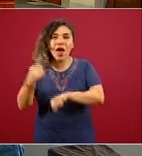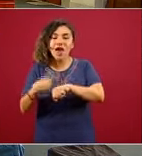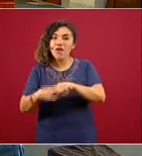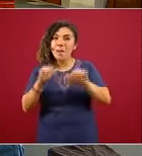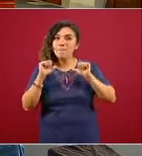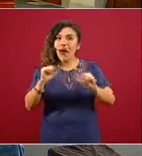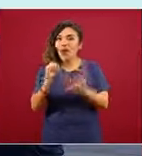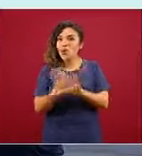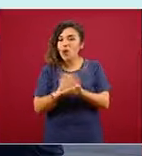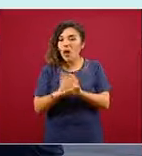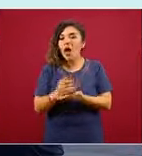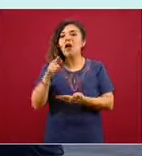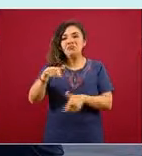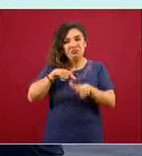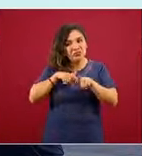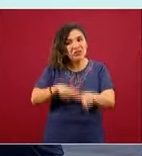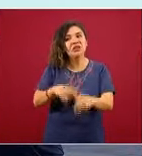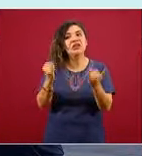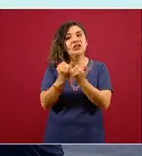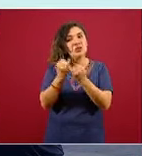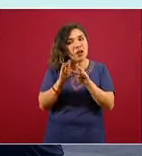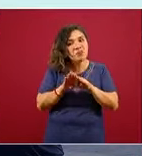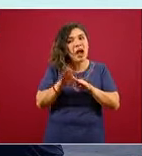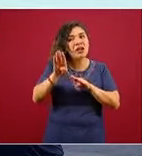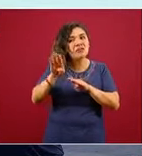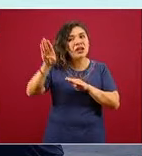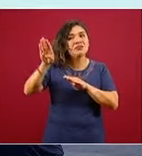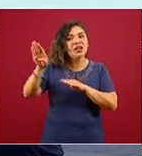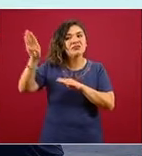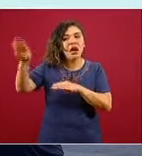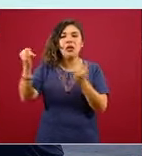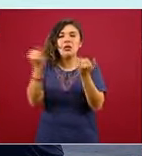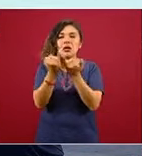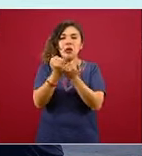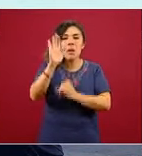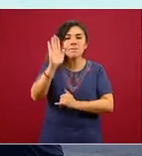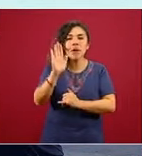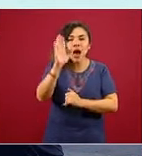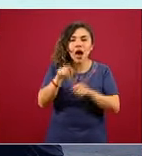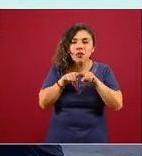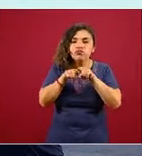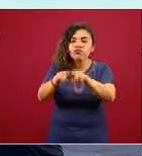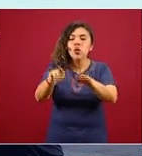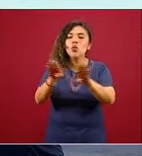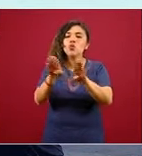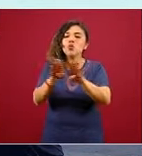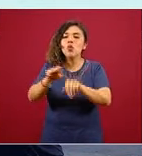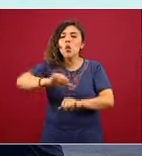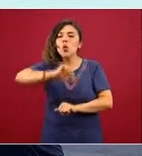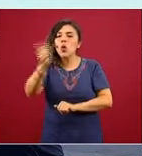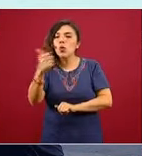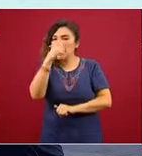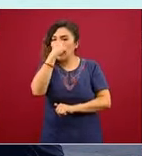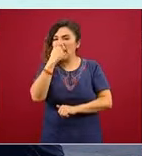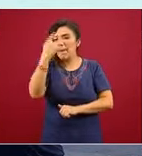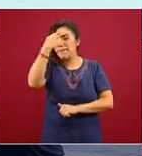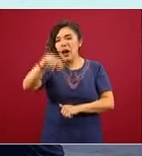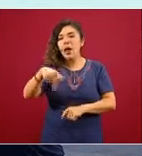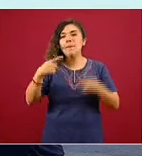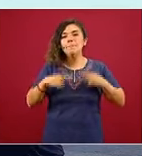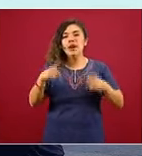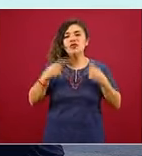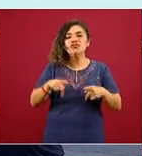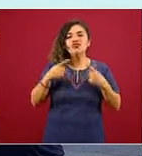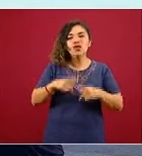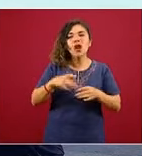enfermedad, continúa con una tendencia ascendente y además paralela en relación a la pendiente de la de casos confirmados.